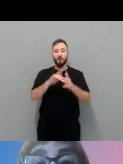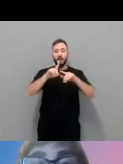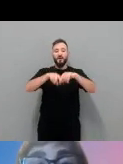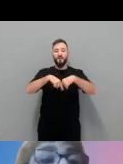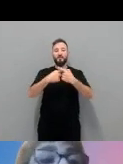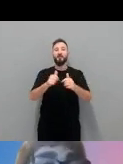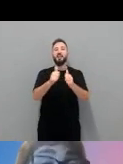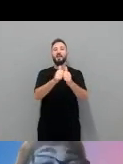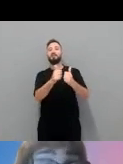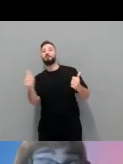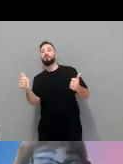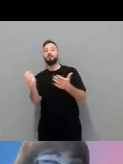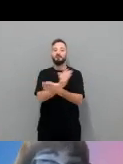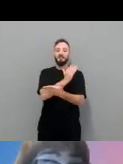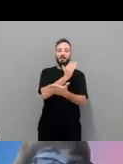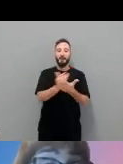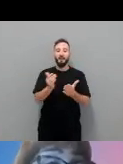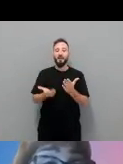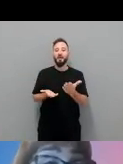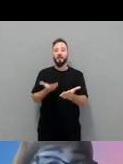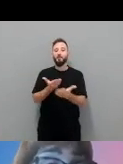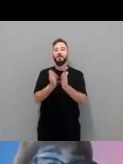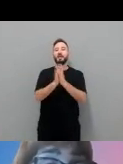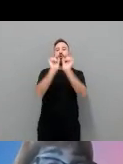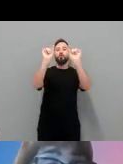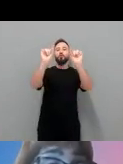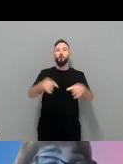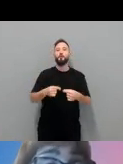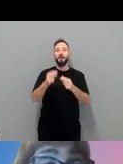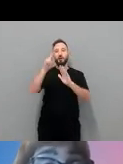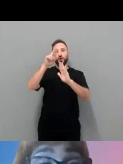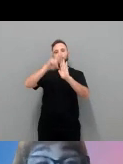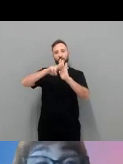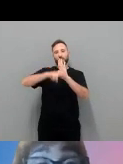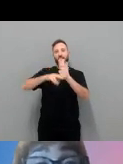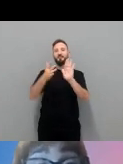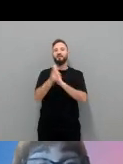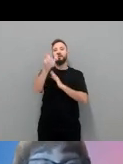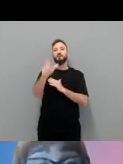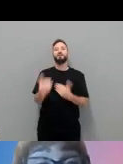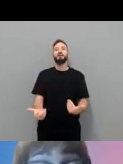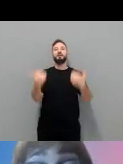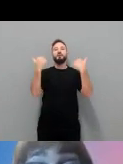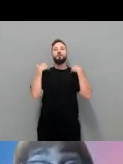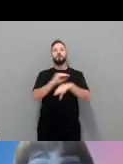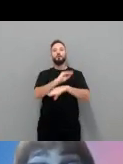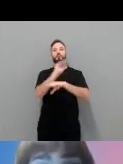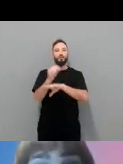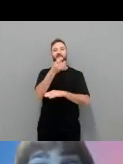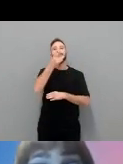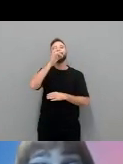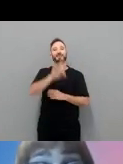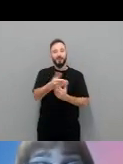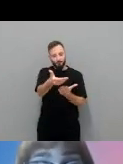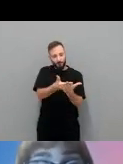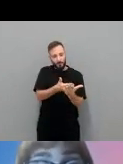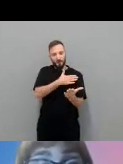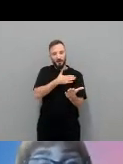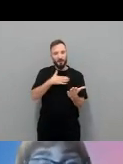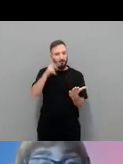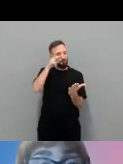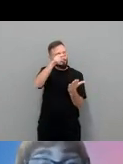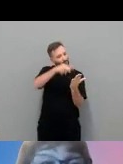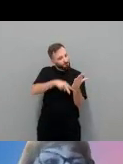separadas nos piden el convenio regulador. Ya sabéis que aquí lo que prima es quién tiene la guarda y custodia, con lo cual quieren ver la atribución de la guarda y custodia, básicamente